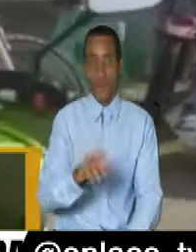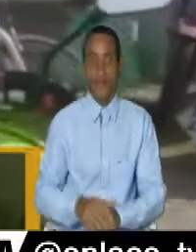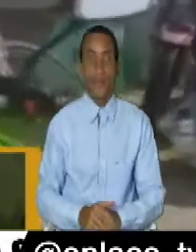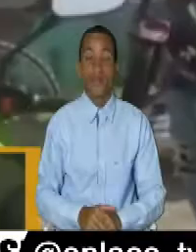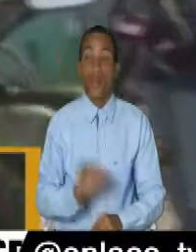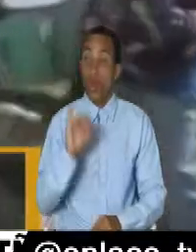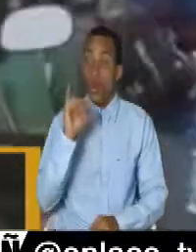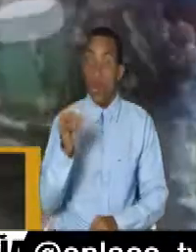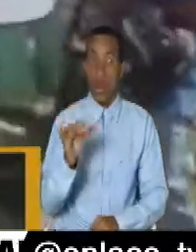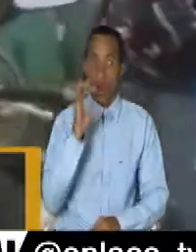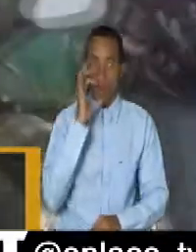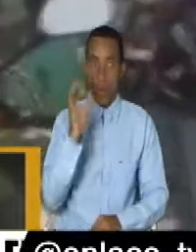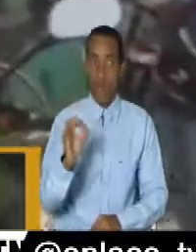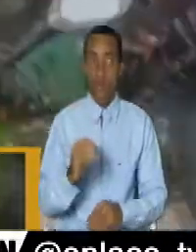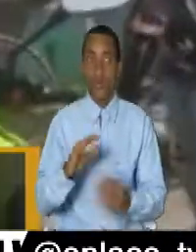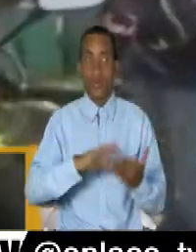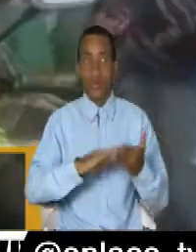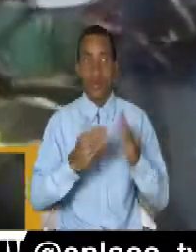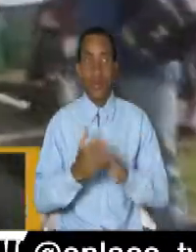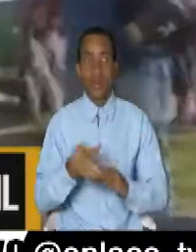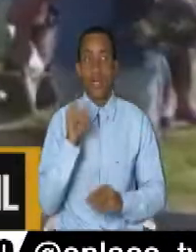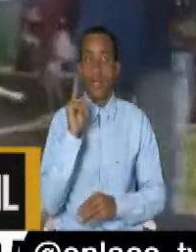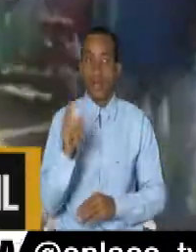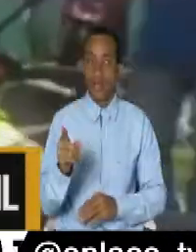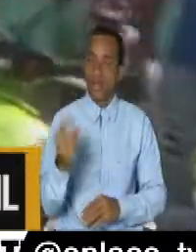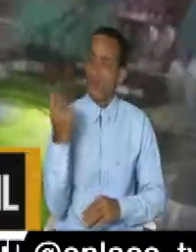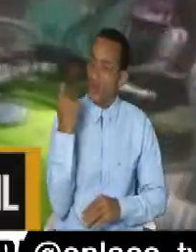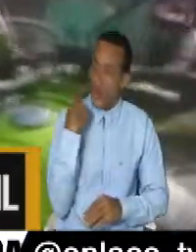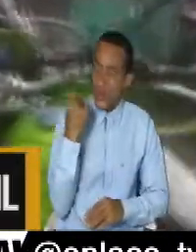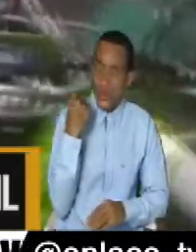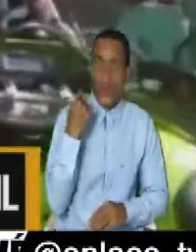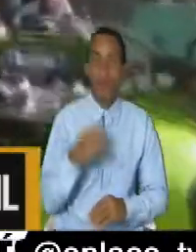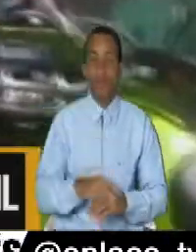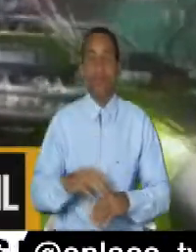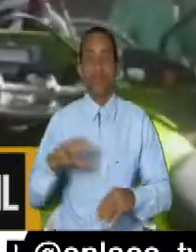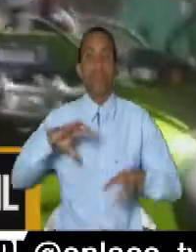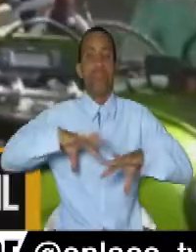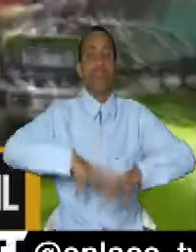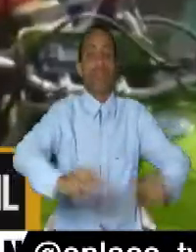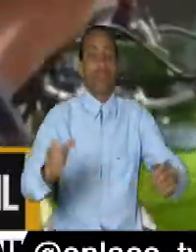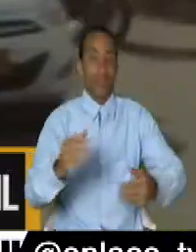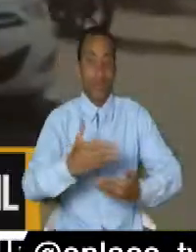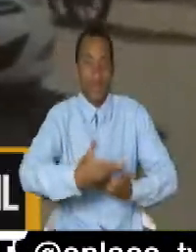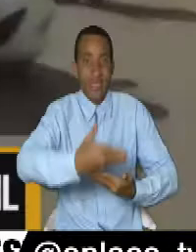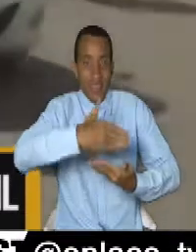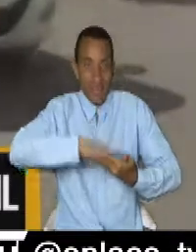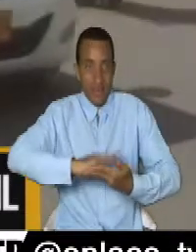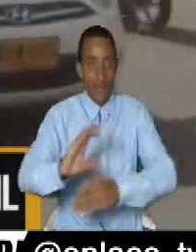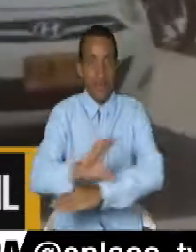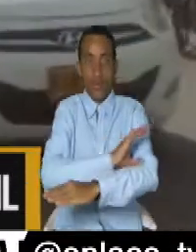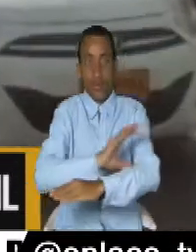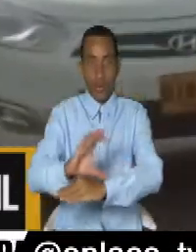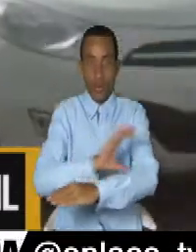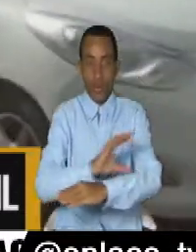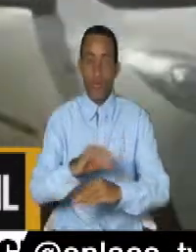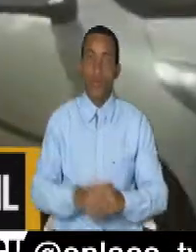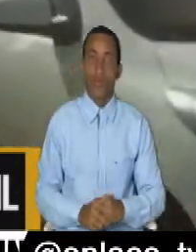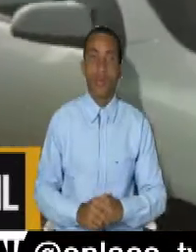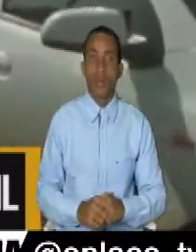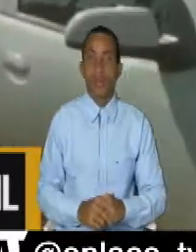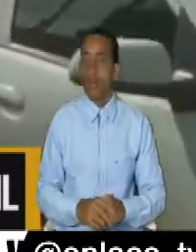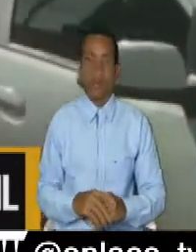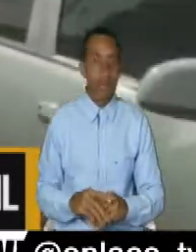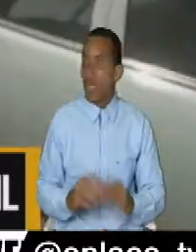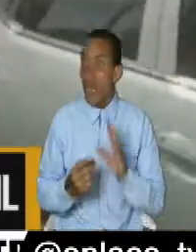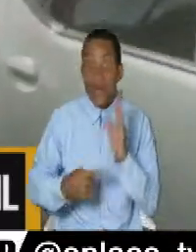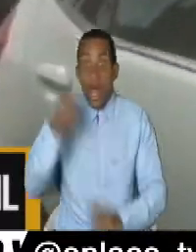hombre señalado por la comunidad de haber robado minutos antes un computador portátil en el barrio Primero de Mayo. Tras la rápida reacción